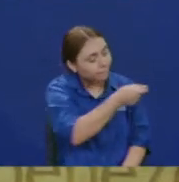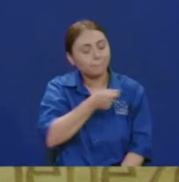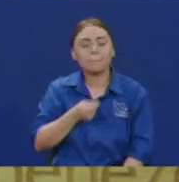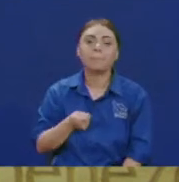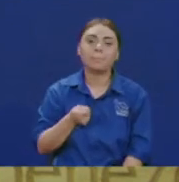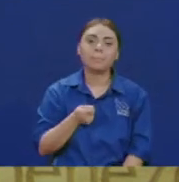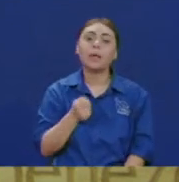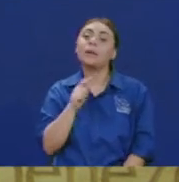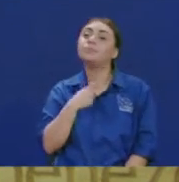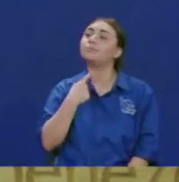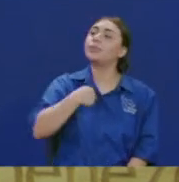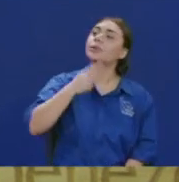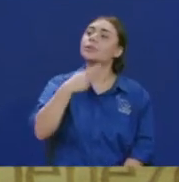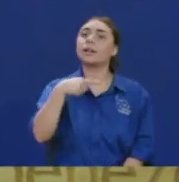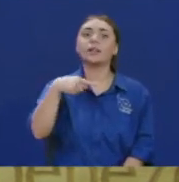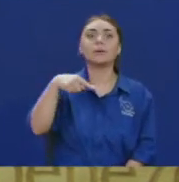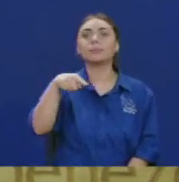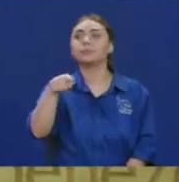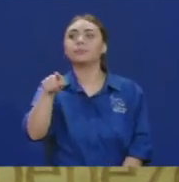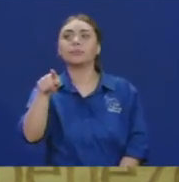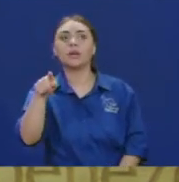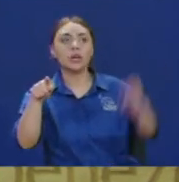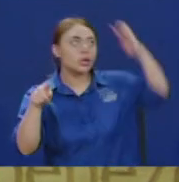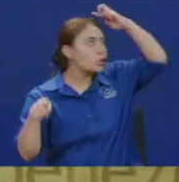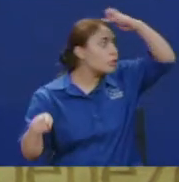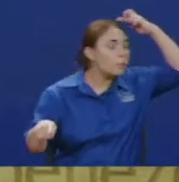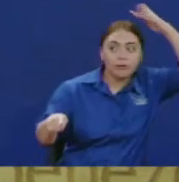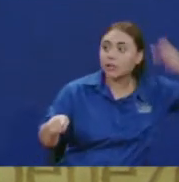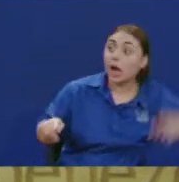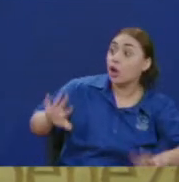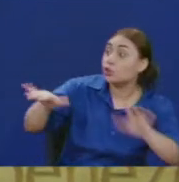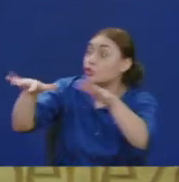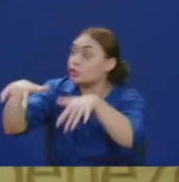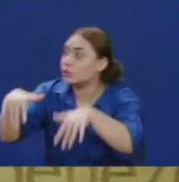Y cuando salí, me atrapó el profeta. ¿Cuánto te dieron?